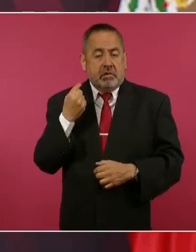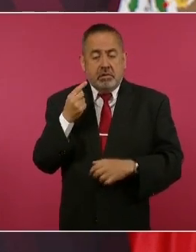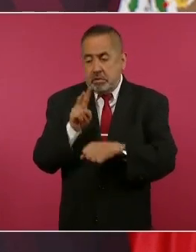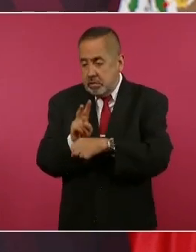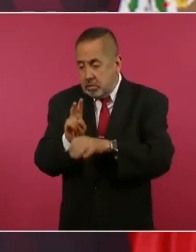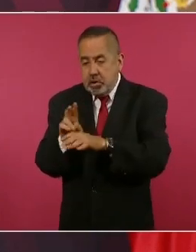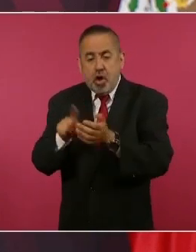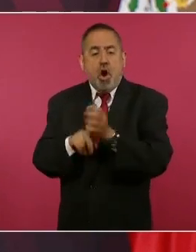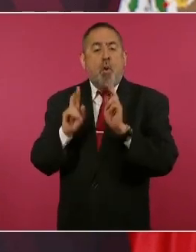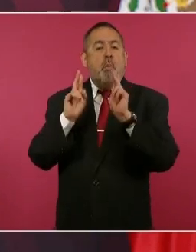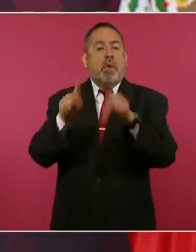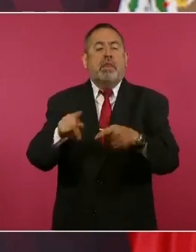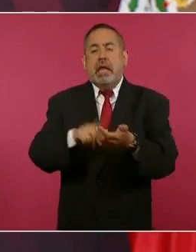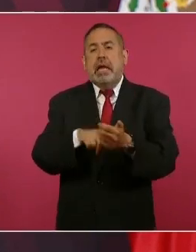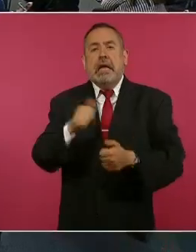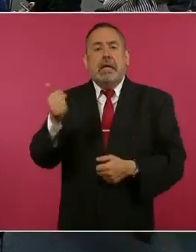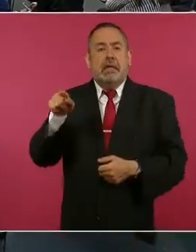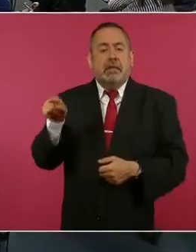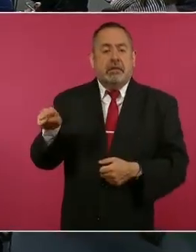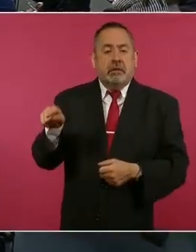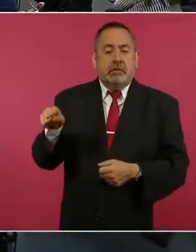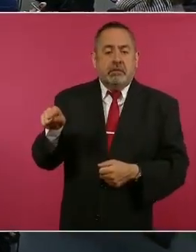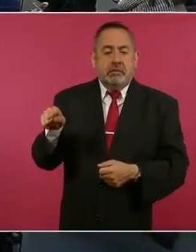supervisando los puentes.